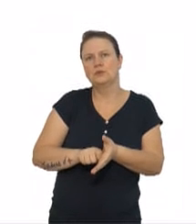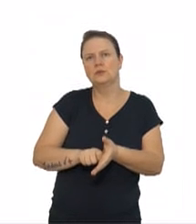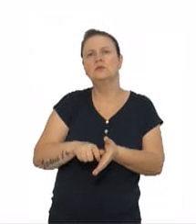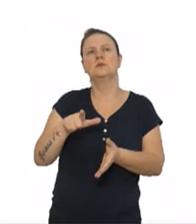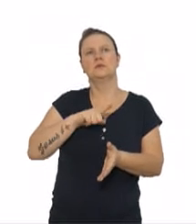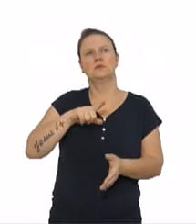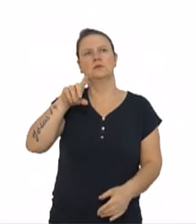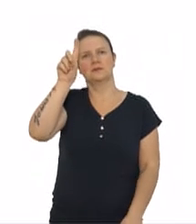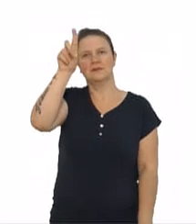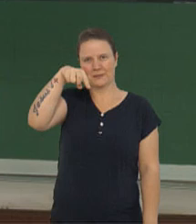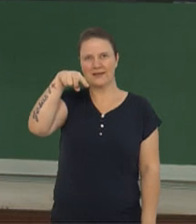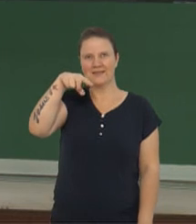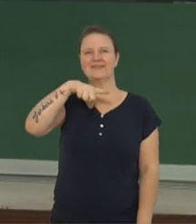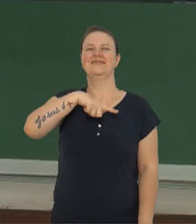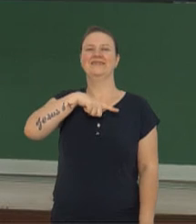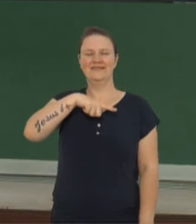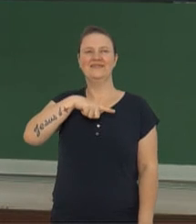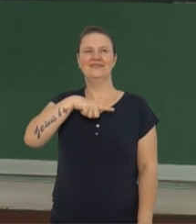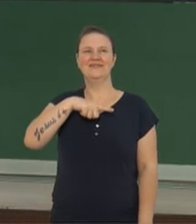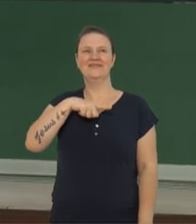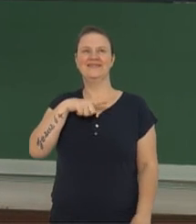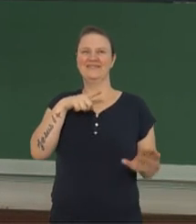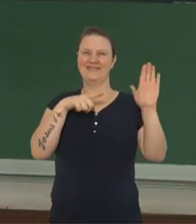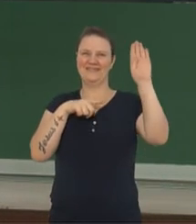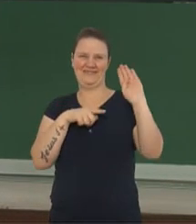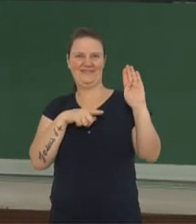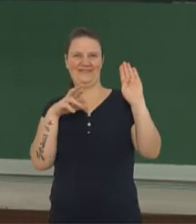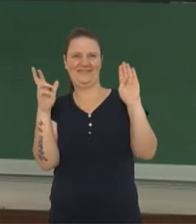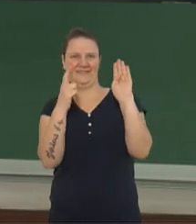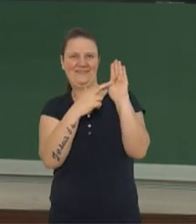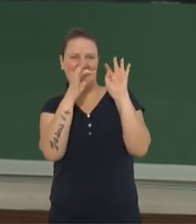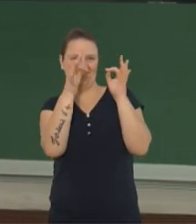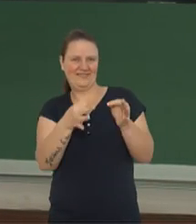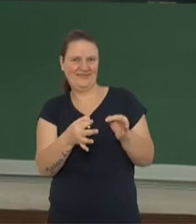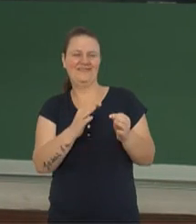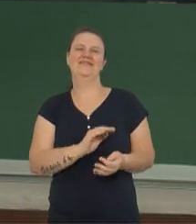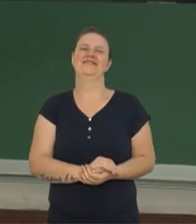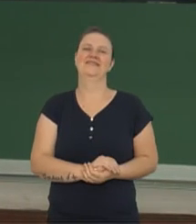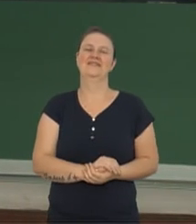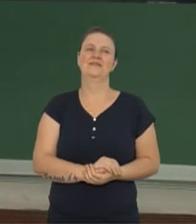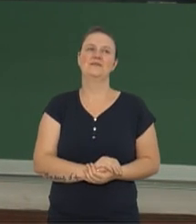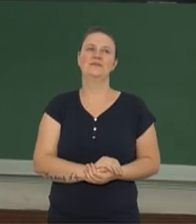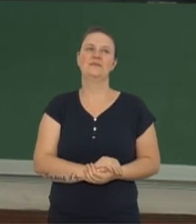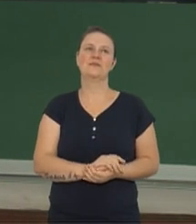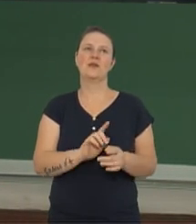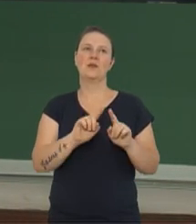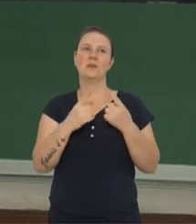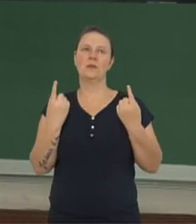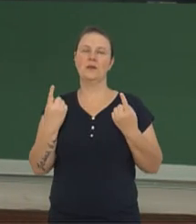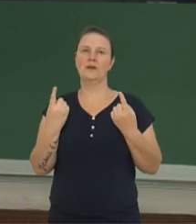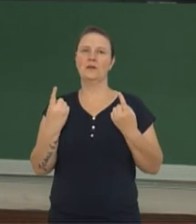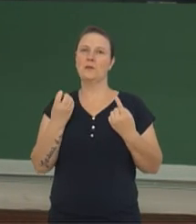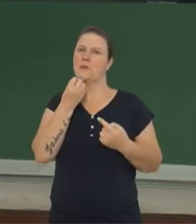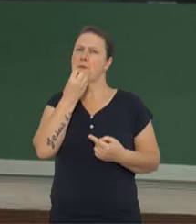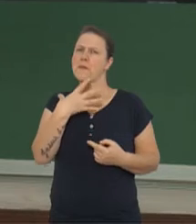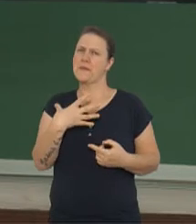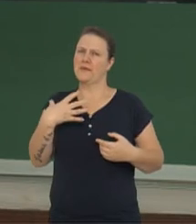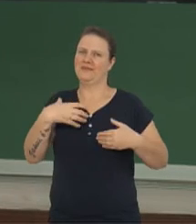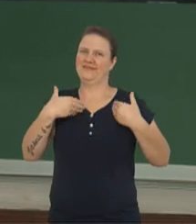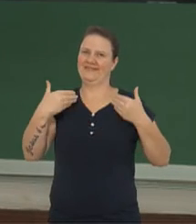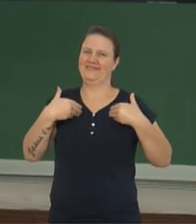acentuado. Entonces, más bien se alegraron, la respuesta correcta. Esa es la duda, ¿sí? Contestada por la RAE,